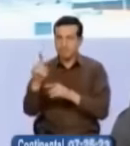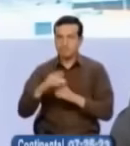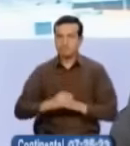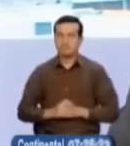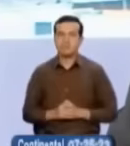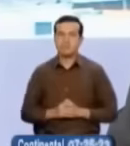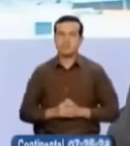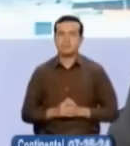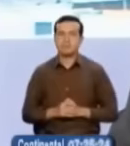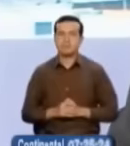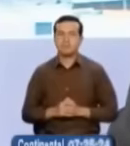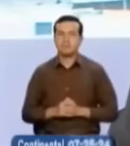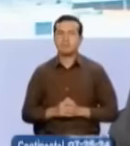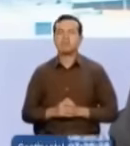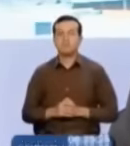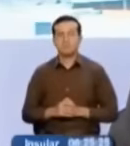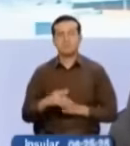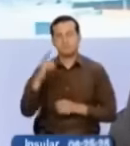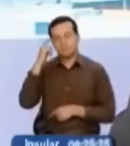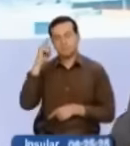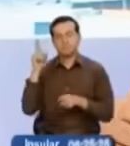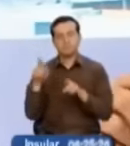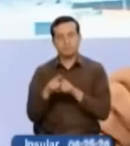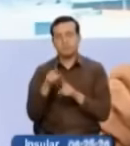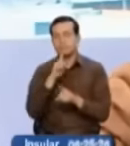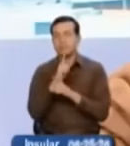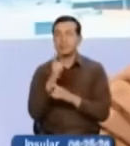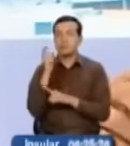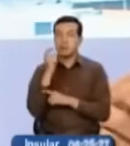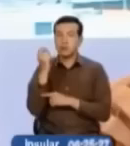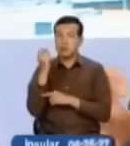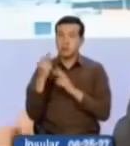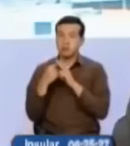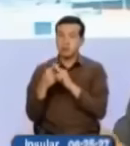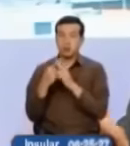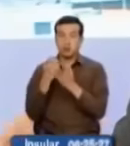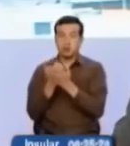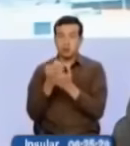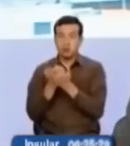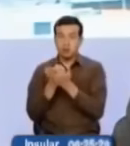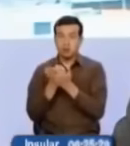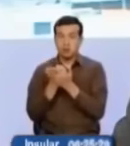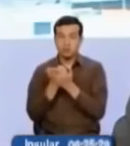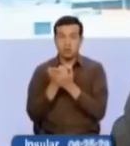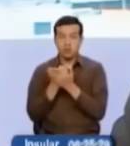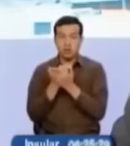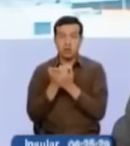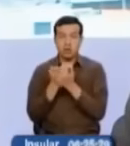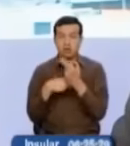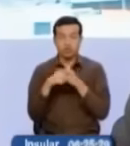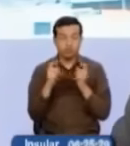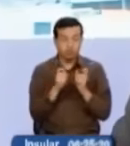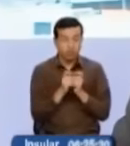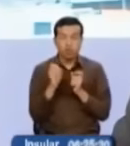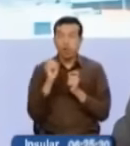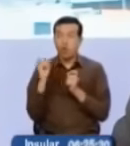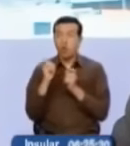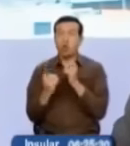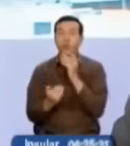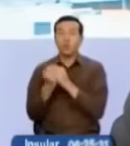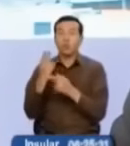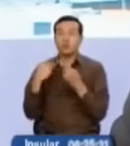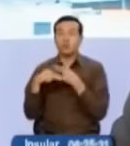pregunta. Coincido contigo que es necesario financiar tanto la economía de subsistencia como las economías de